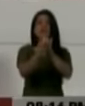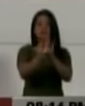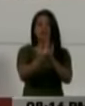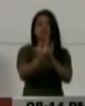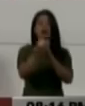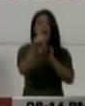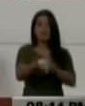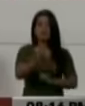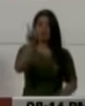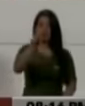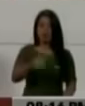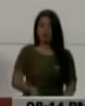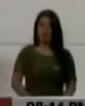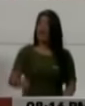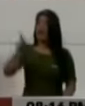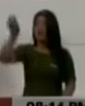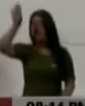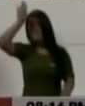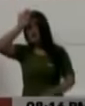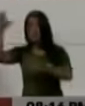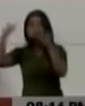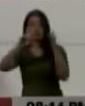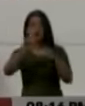No es el Vaticano como tal, es un enviado